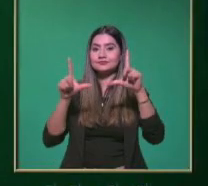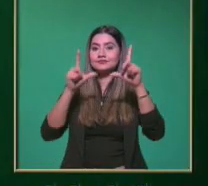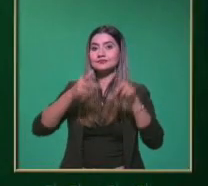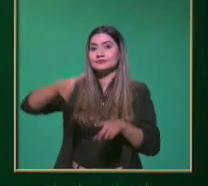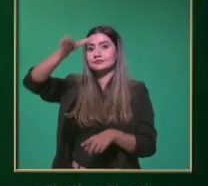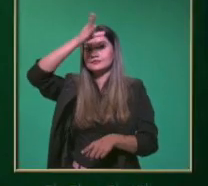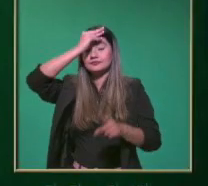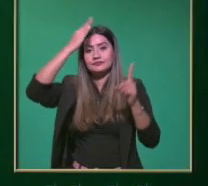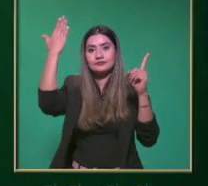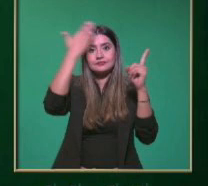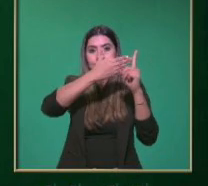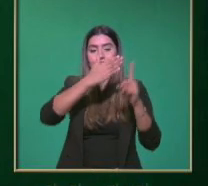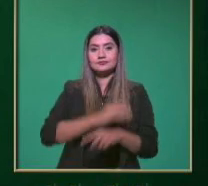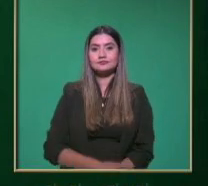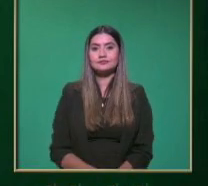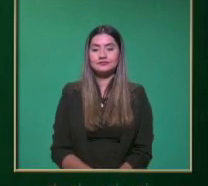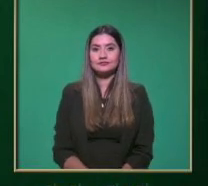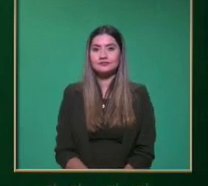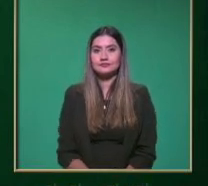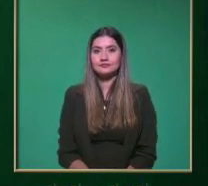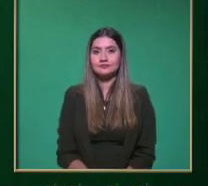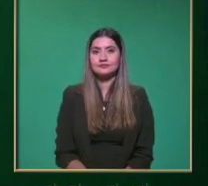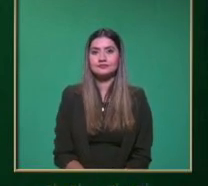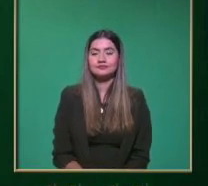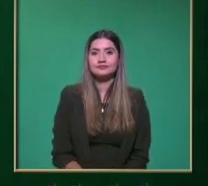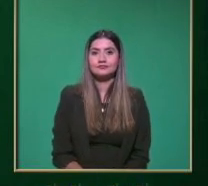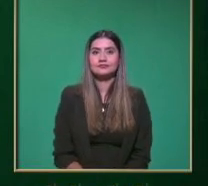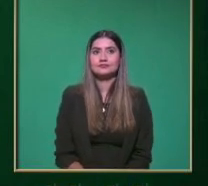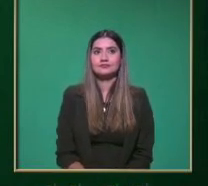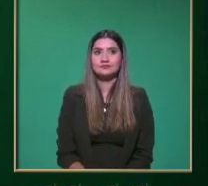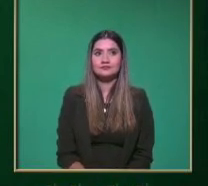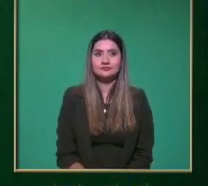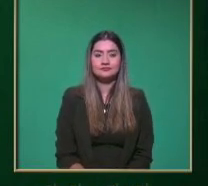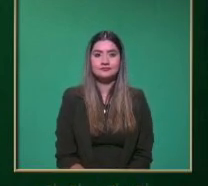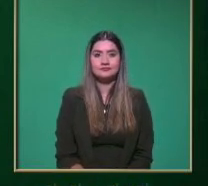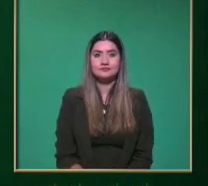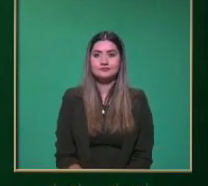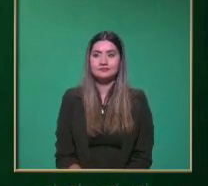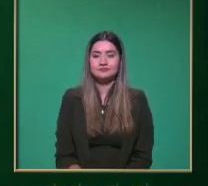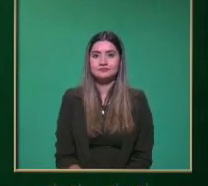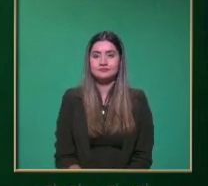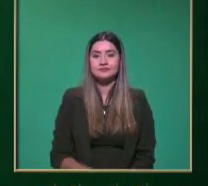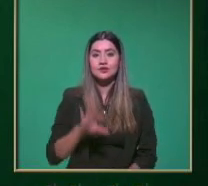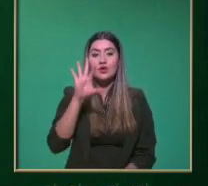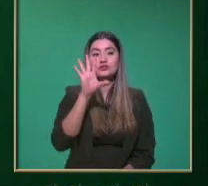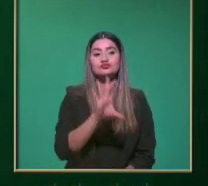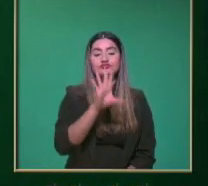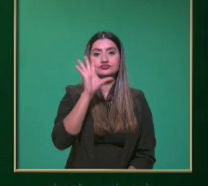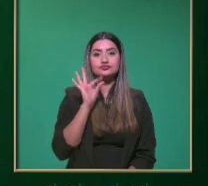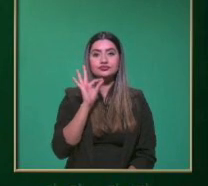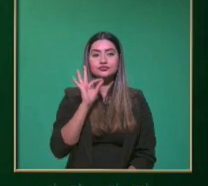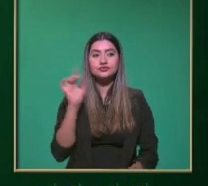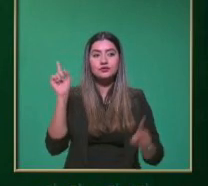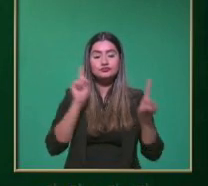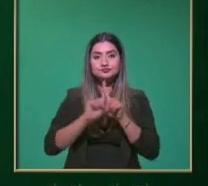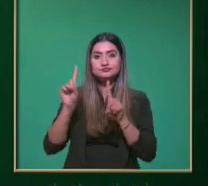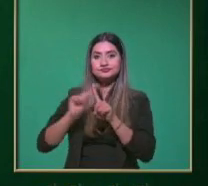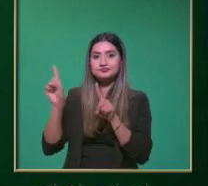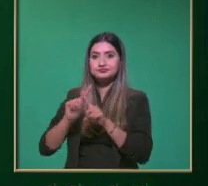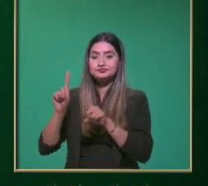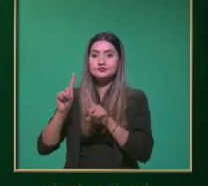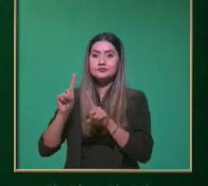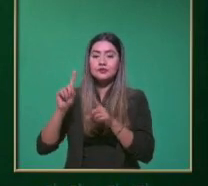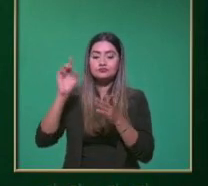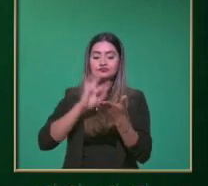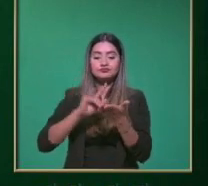pantalla. Maestra Gris, ¿me ayuda a leerlo? Claro que sí, el aprendizaje esperado, ¿qué dice? Selecciona diversos textos informativos